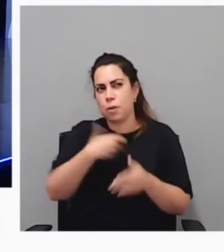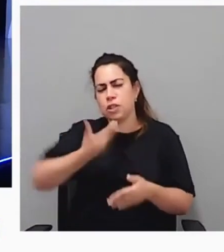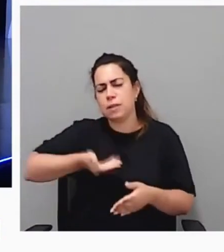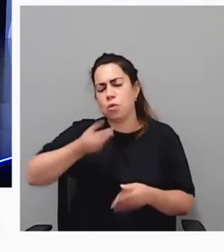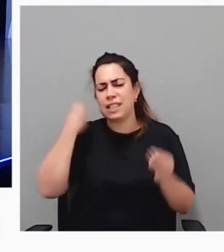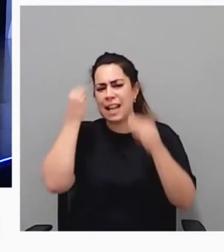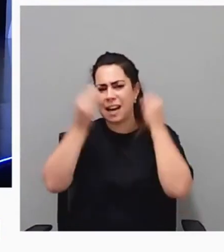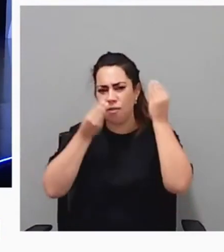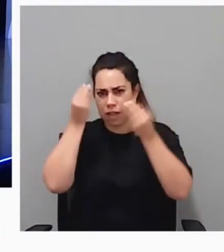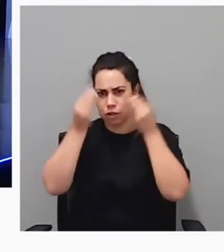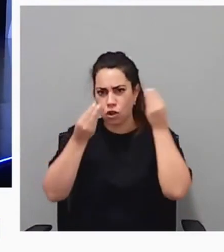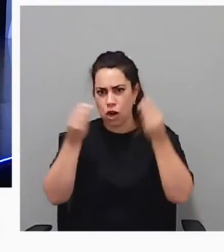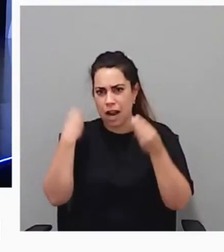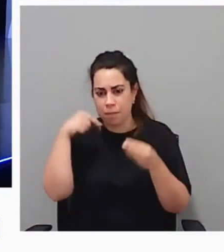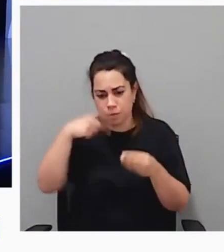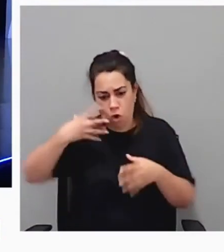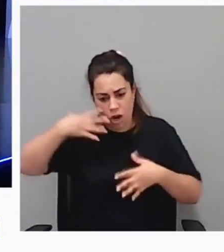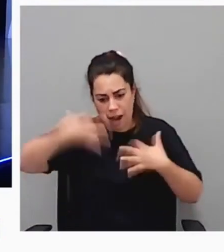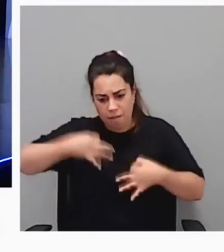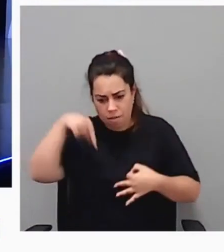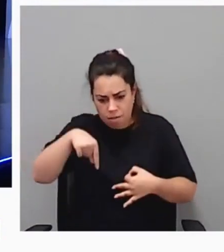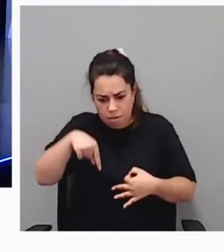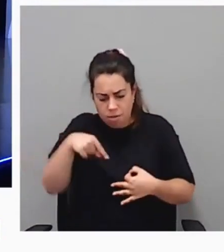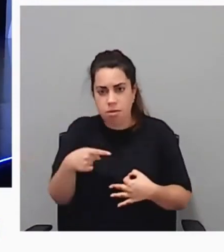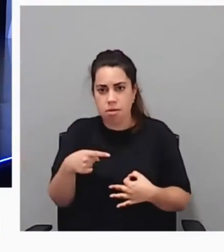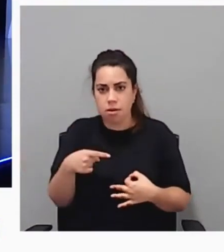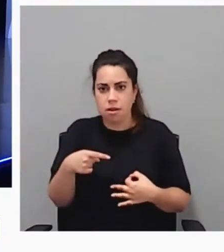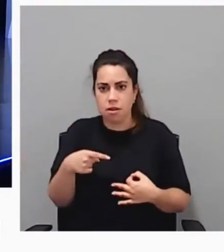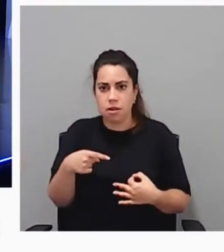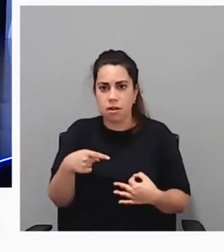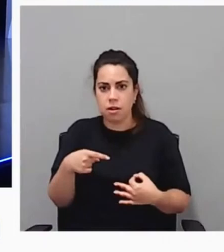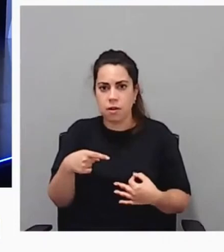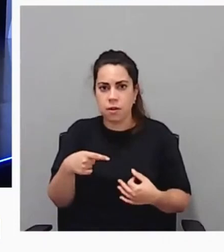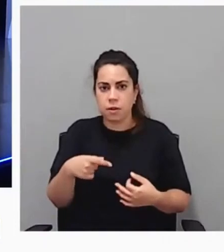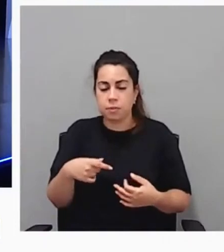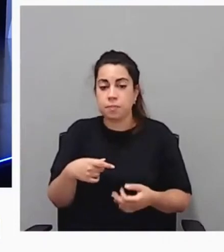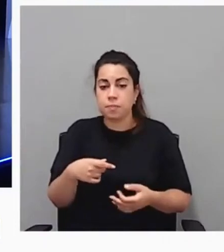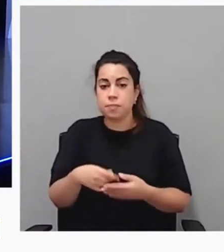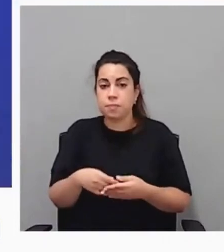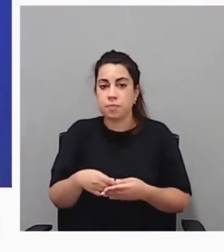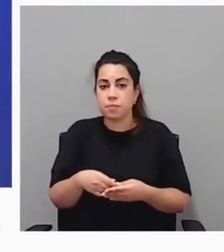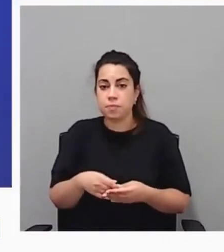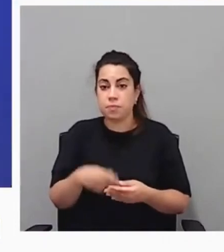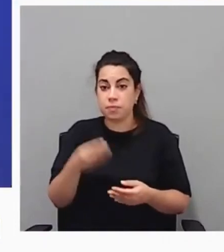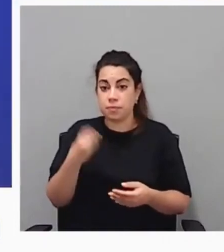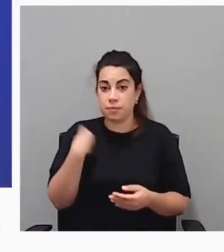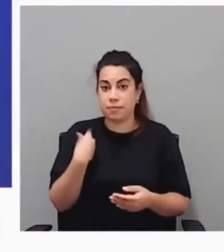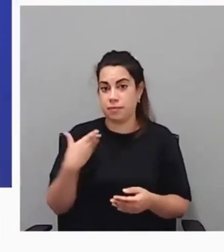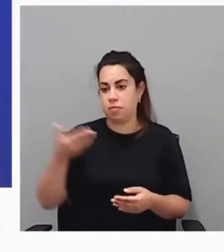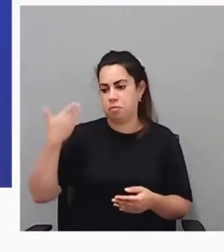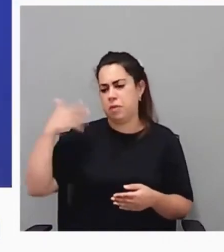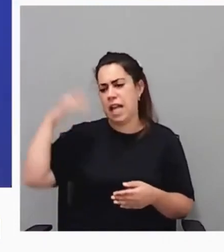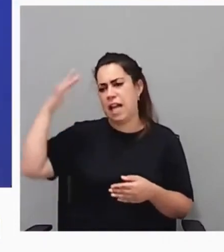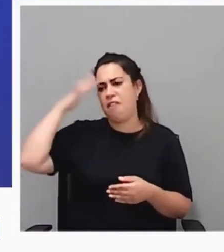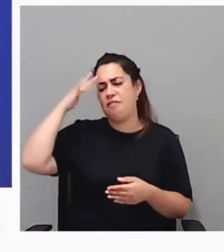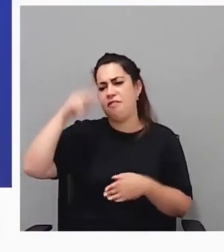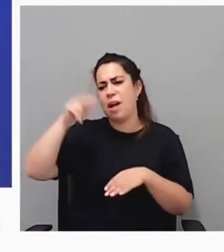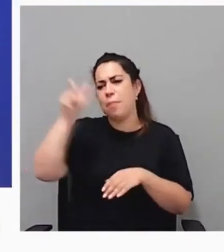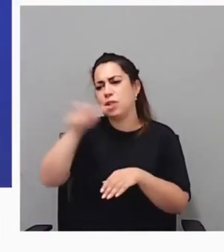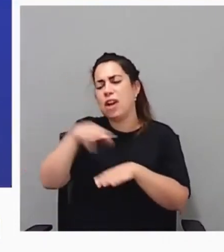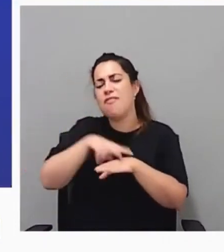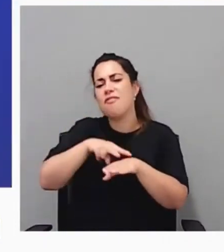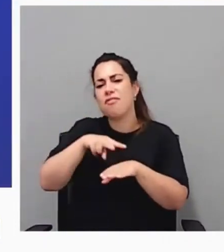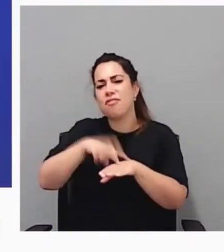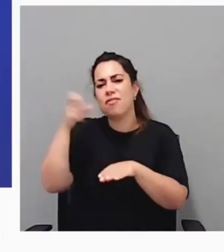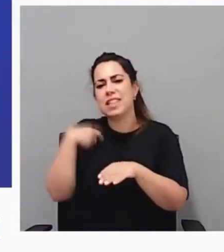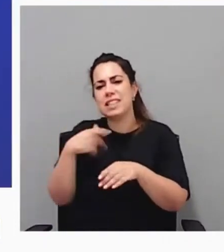la realidad en la que vivimos ahora tiene mucho que ver con cómo los físicos han interpretado la realidad y cómo se han relacionado